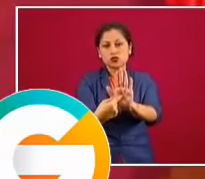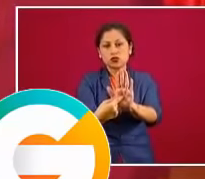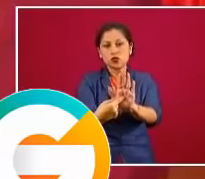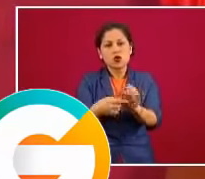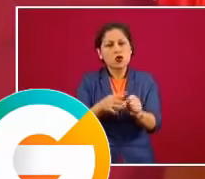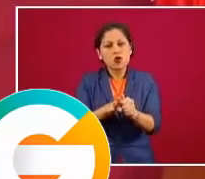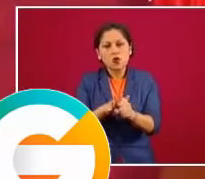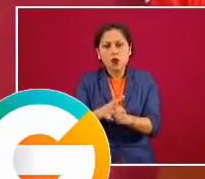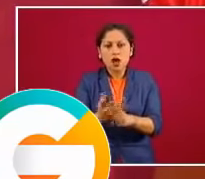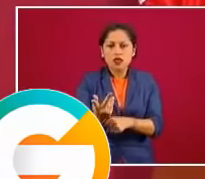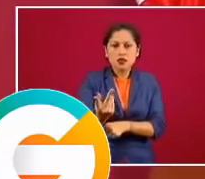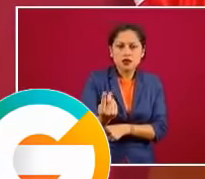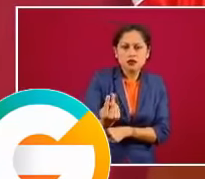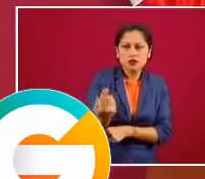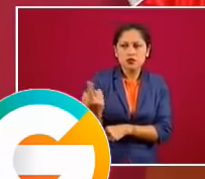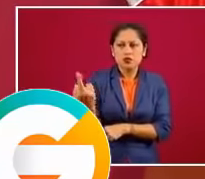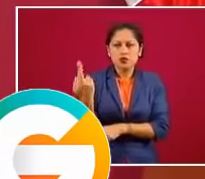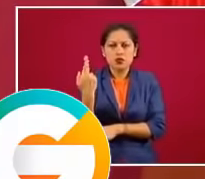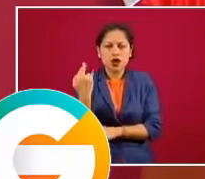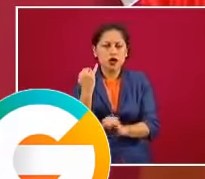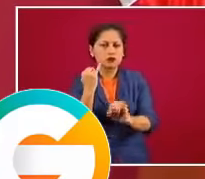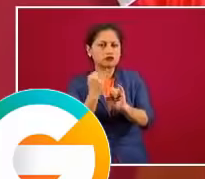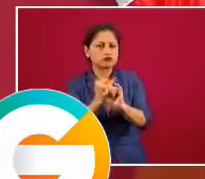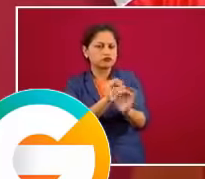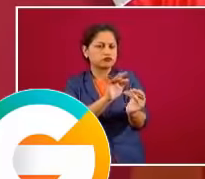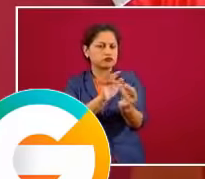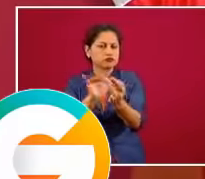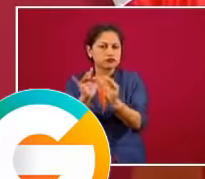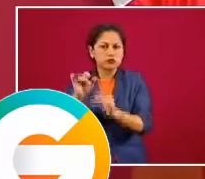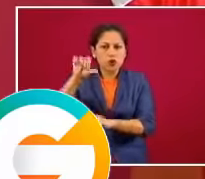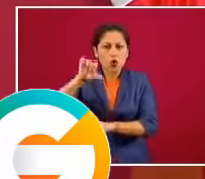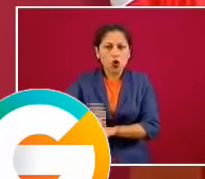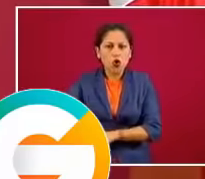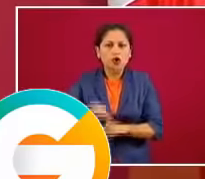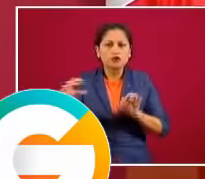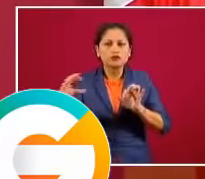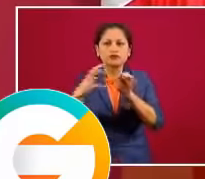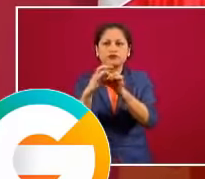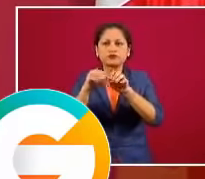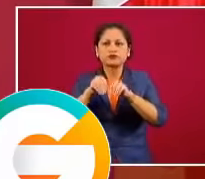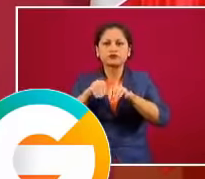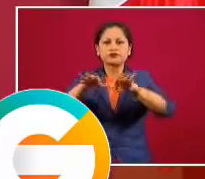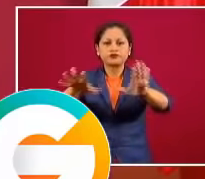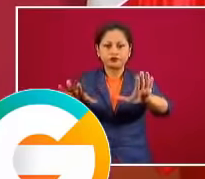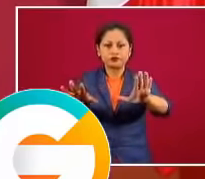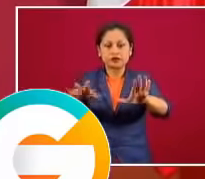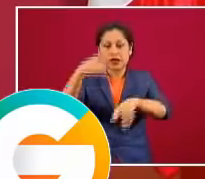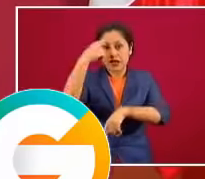voluntariamente. ¿Cómo se llamaba antes? Era Cadena Nacional.